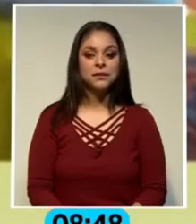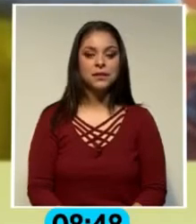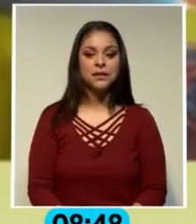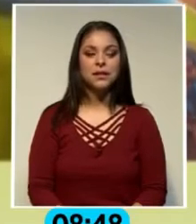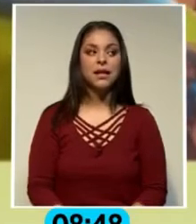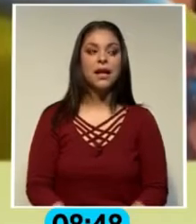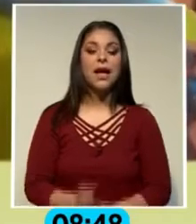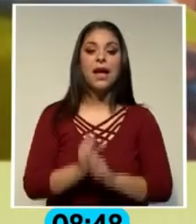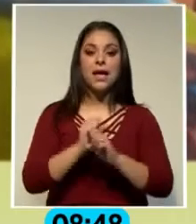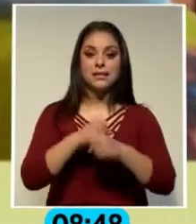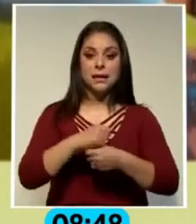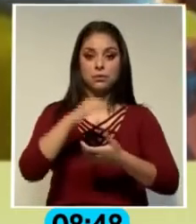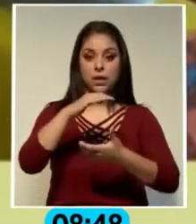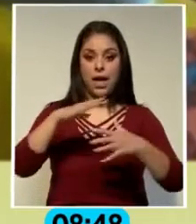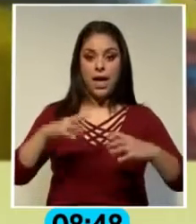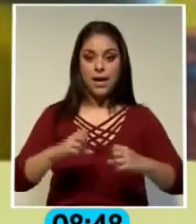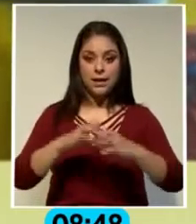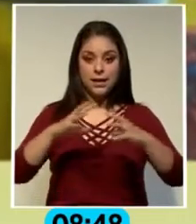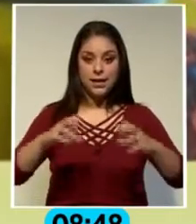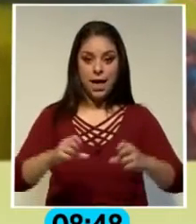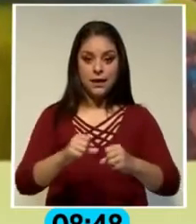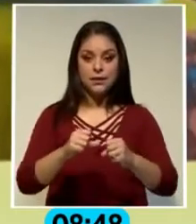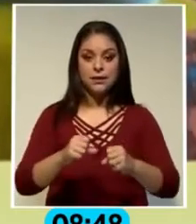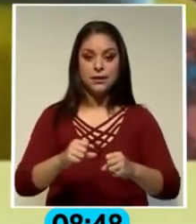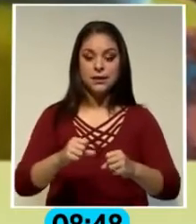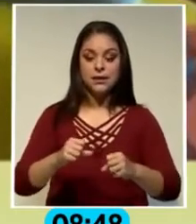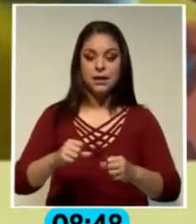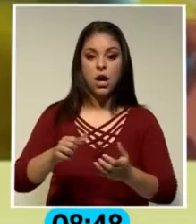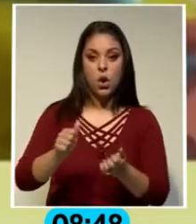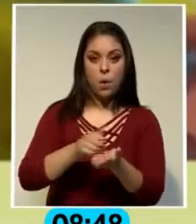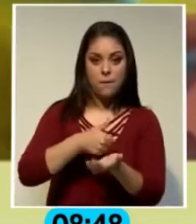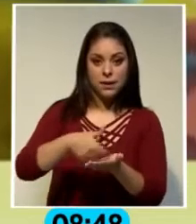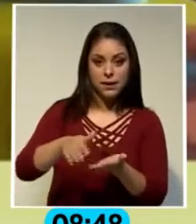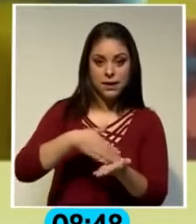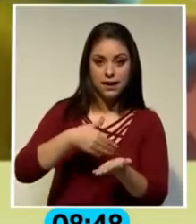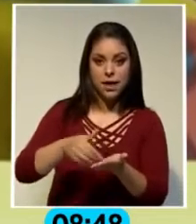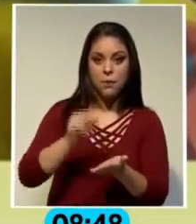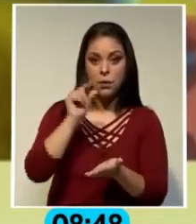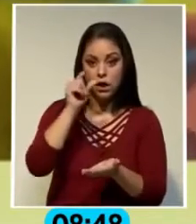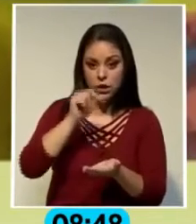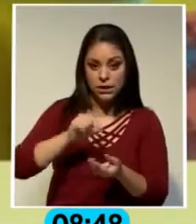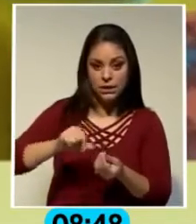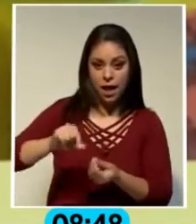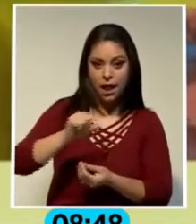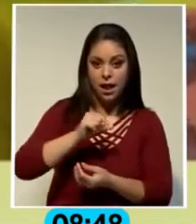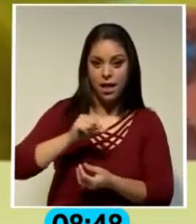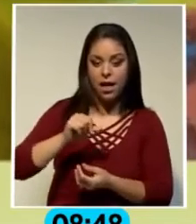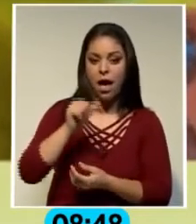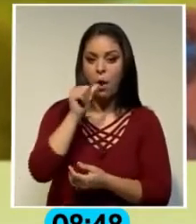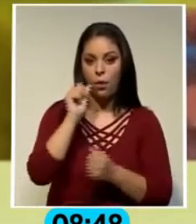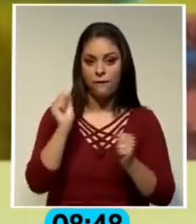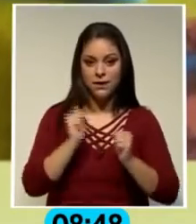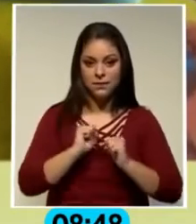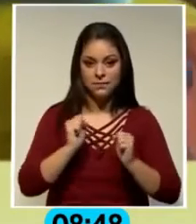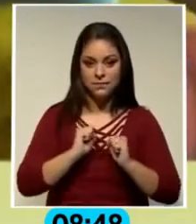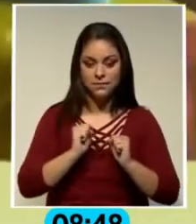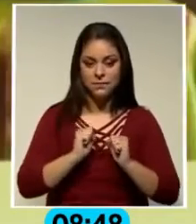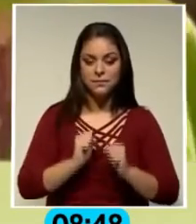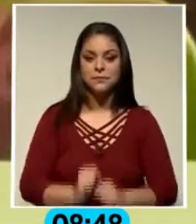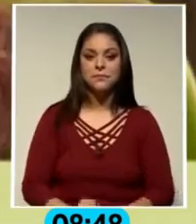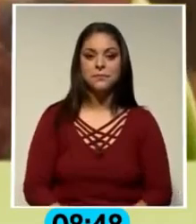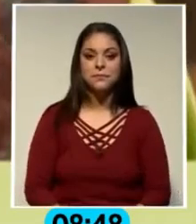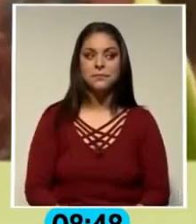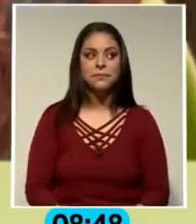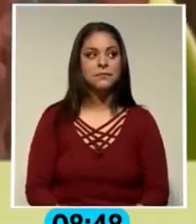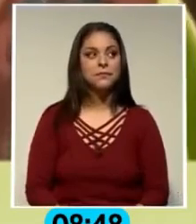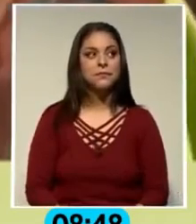Hacemos la harina, le echamos mantequilla, un poquito de sal y agua fría. Cocinamos